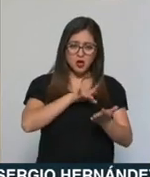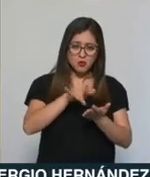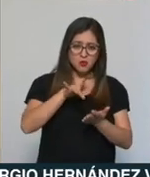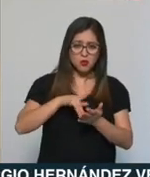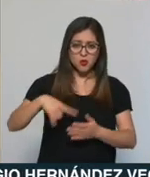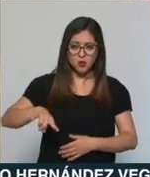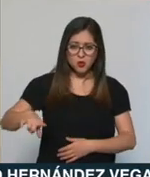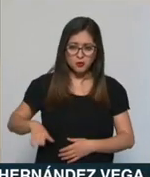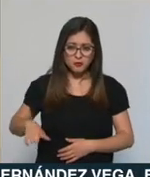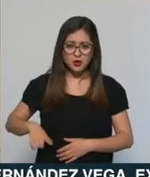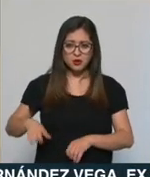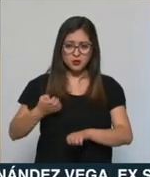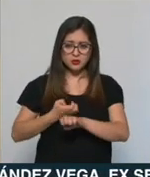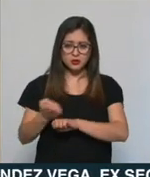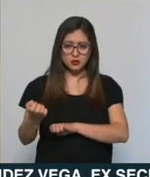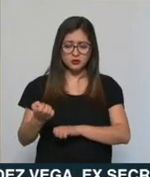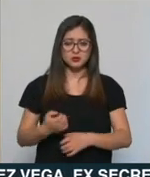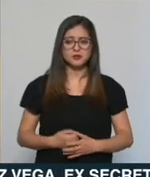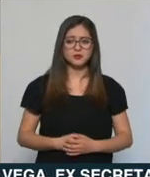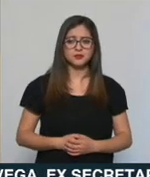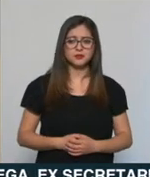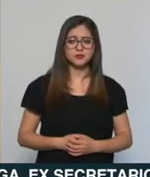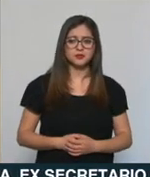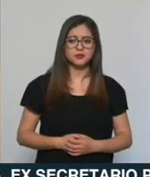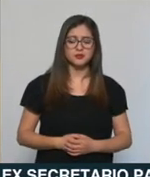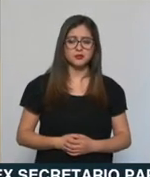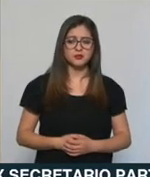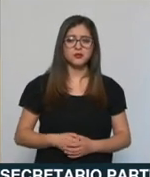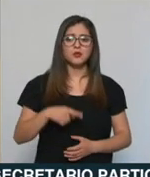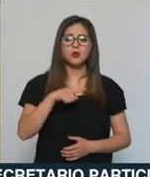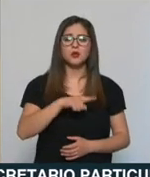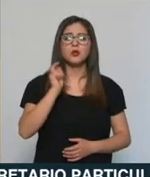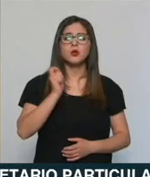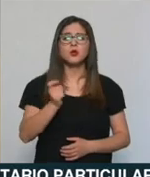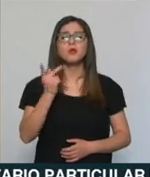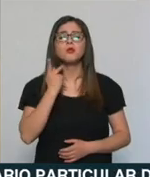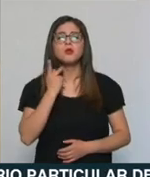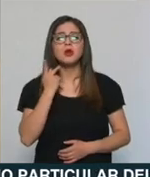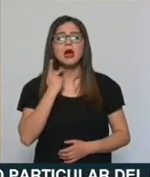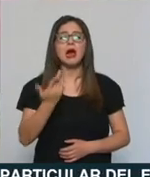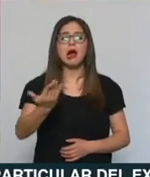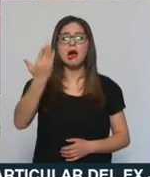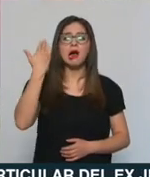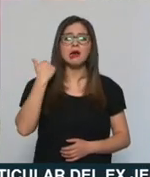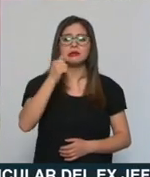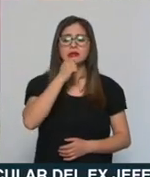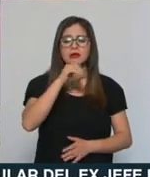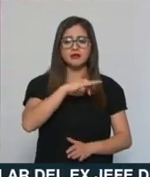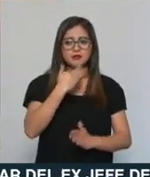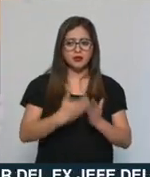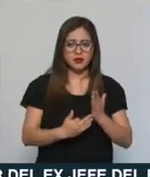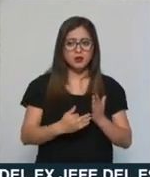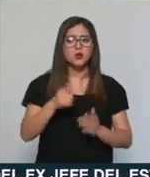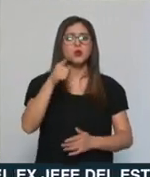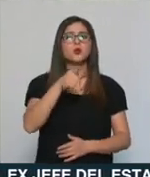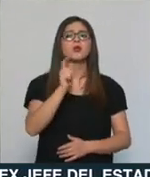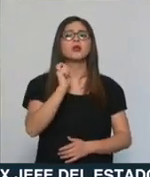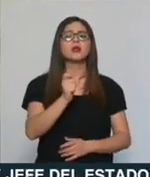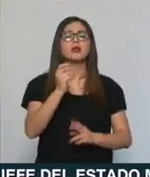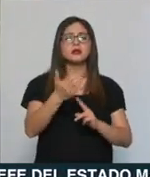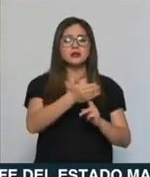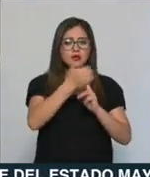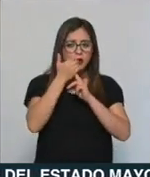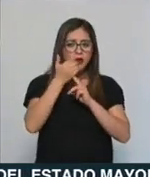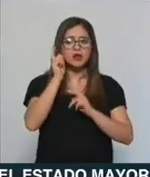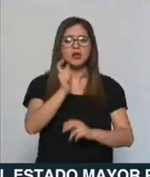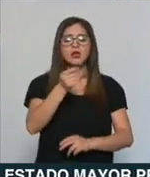Se aplicó una política que no dio resultados. ¿Qué se está haciendo en materia de secuestro entre